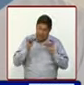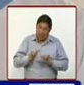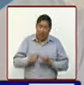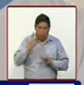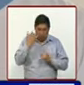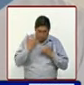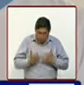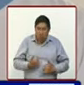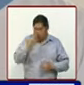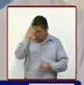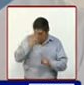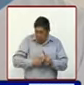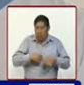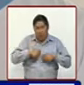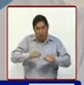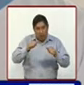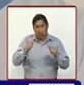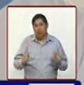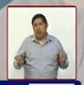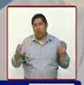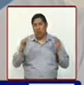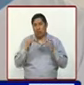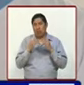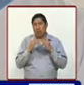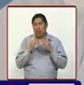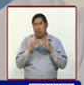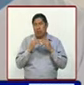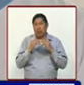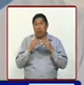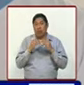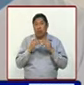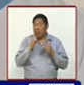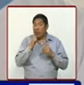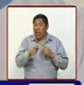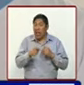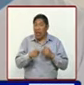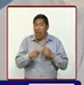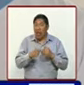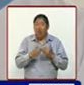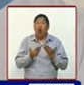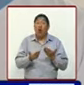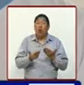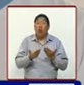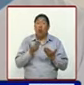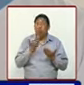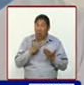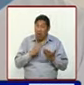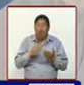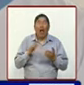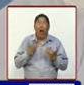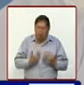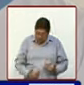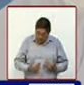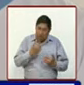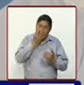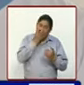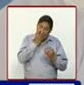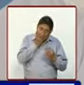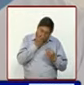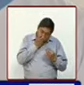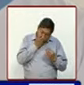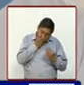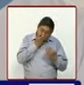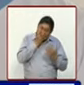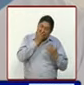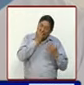día un mes. Y ¿ella está en terapia intensiva? Ella ahorita se encuentra en terapia intensiva, hace una semana y un